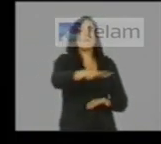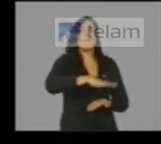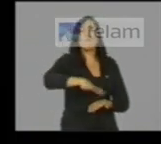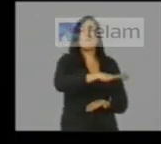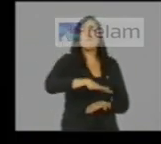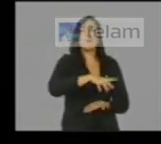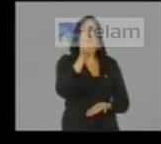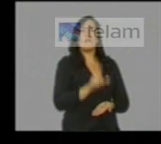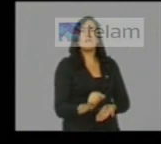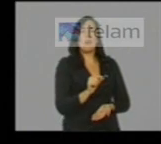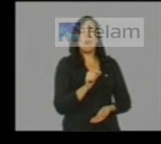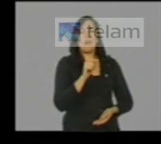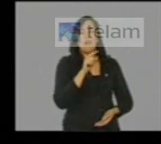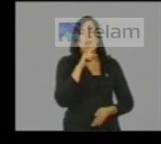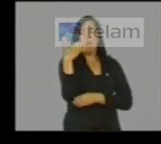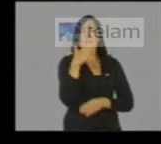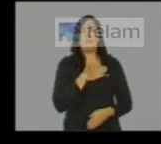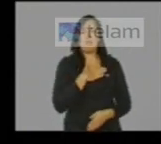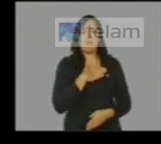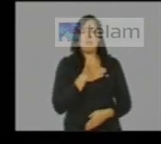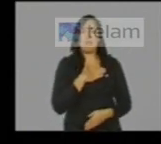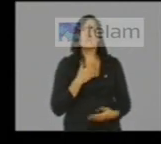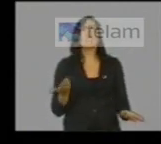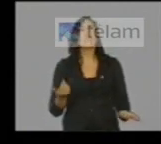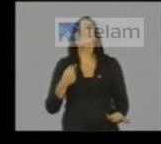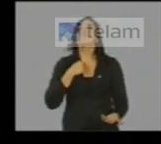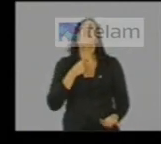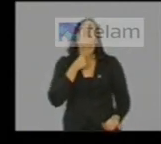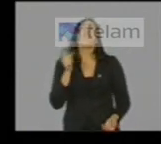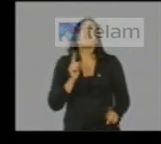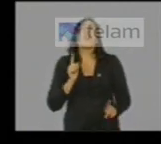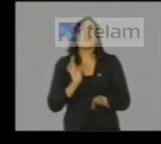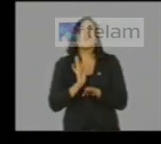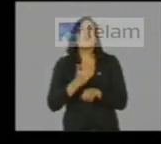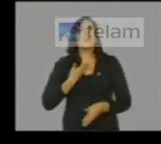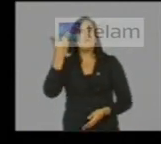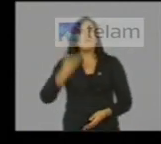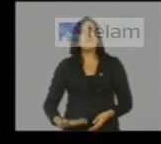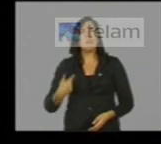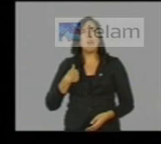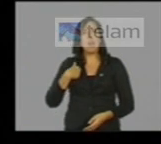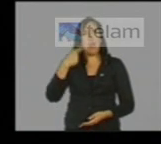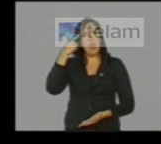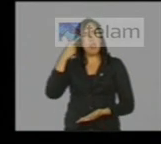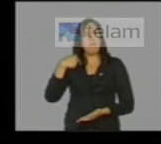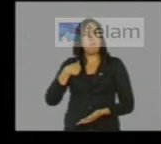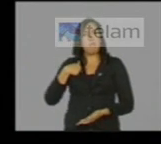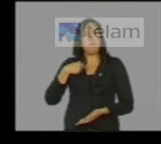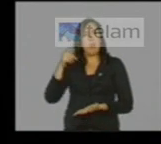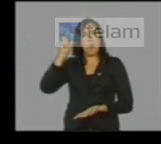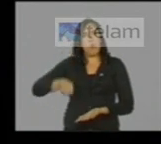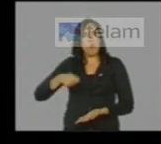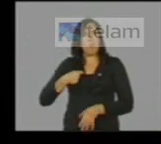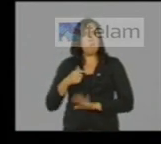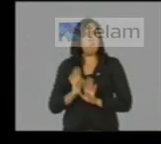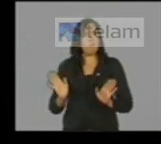Algunos, no quiero ser fiscal de nadie, algunos tal vez porque estaban convencidos de que ese era el